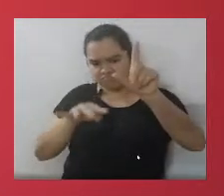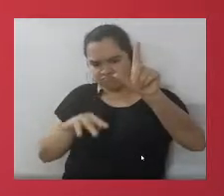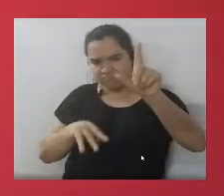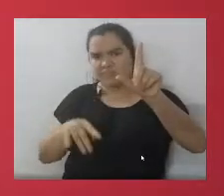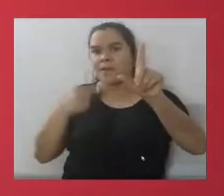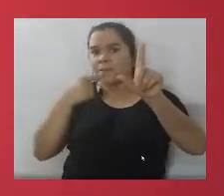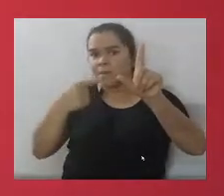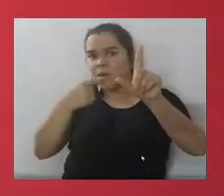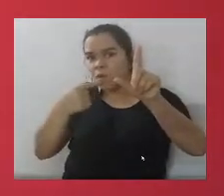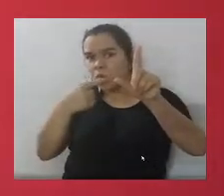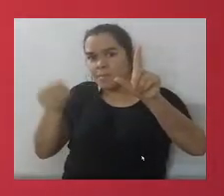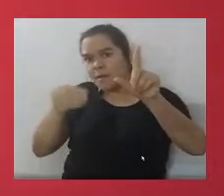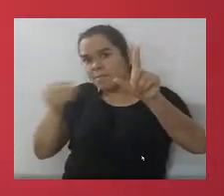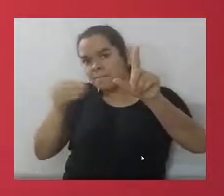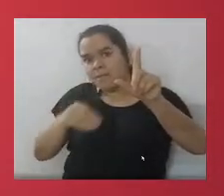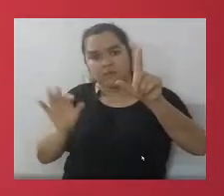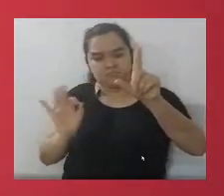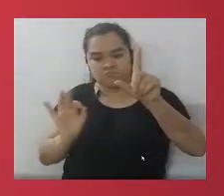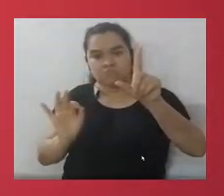preguntas.